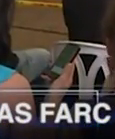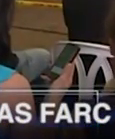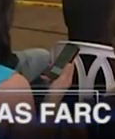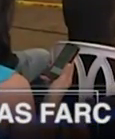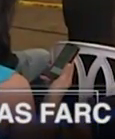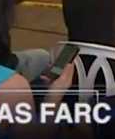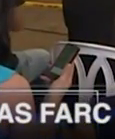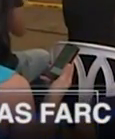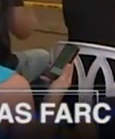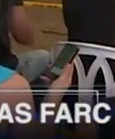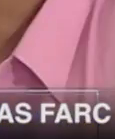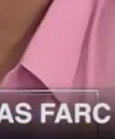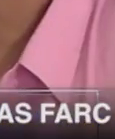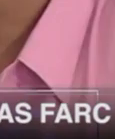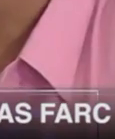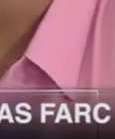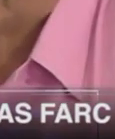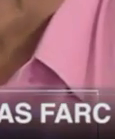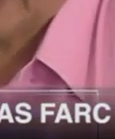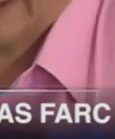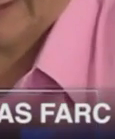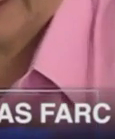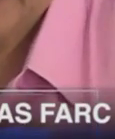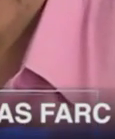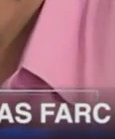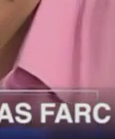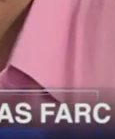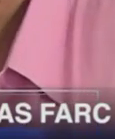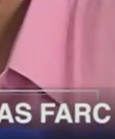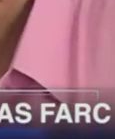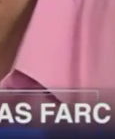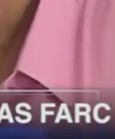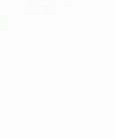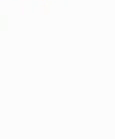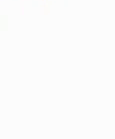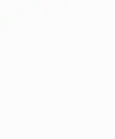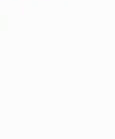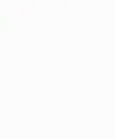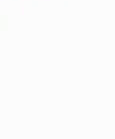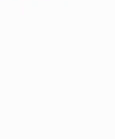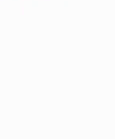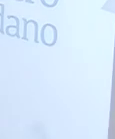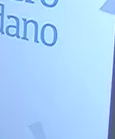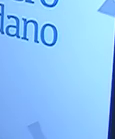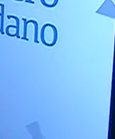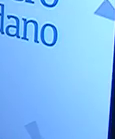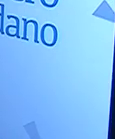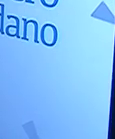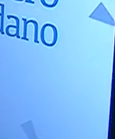a días de la firma de la paz, paramilitarismo inquieta a las FARC.